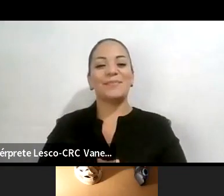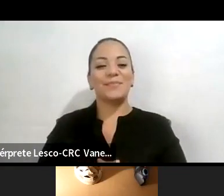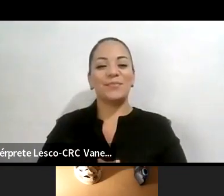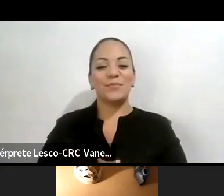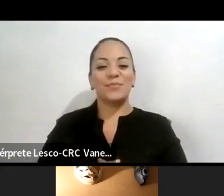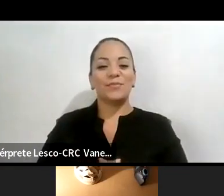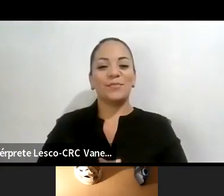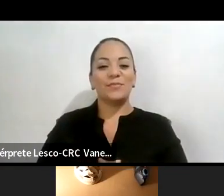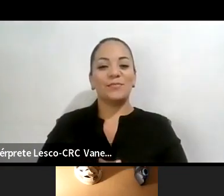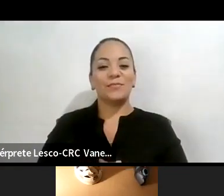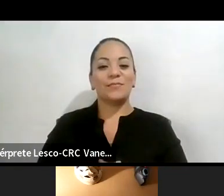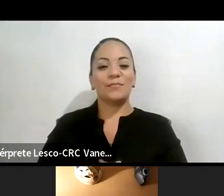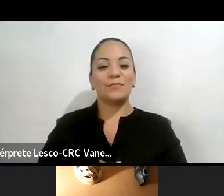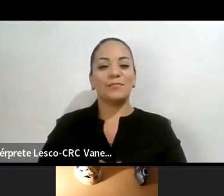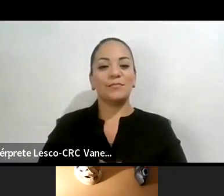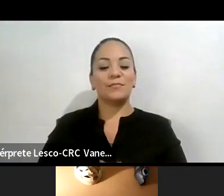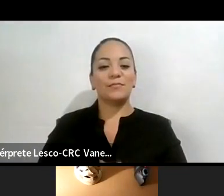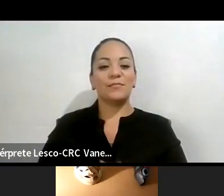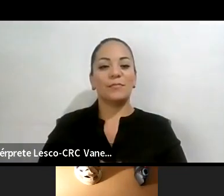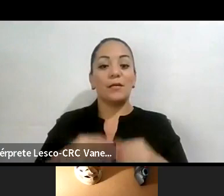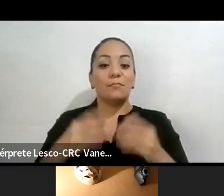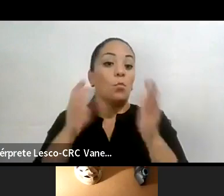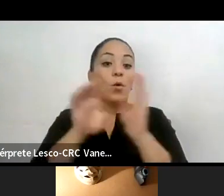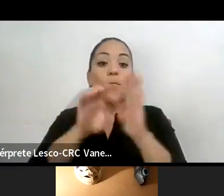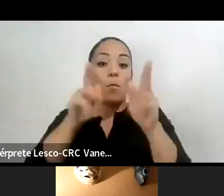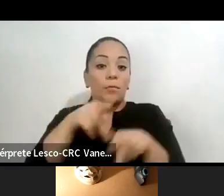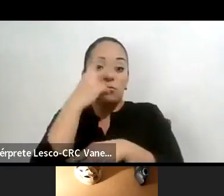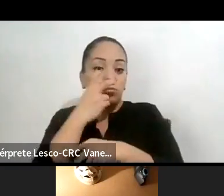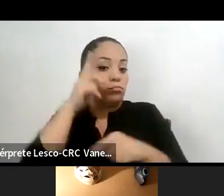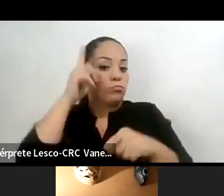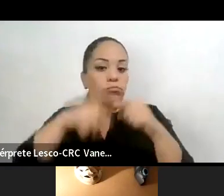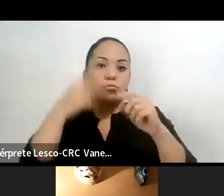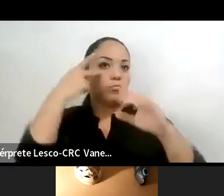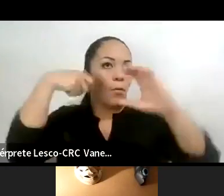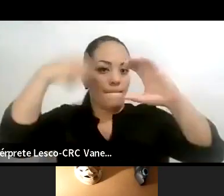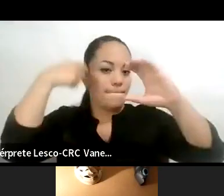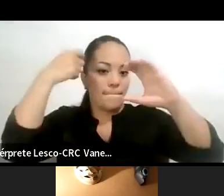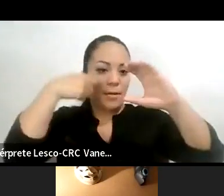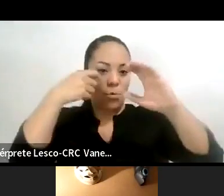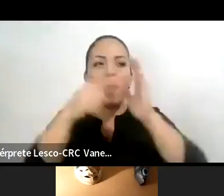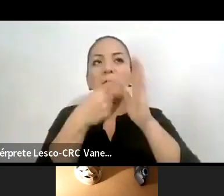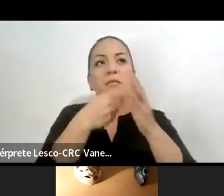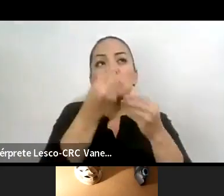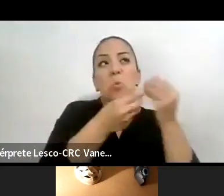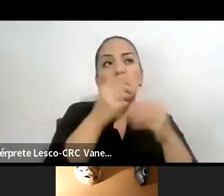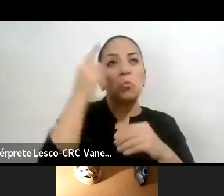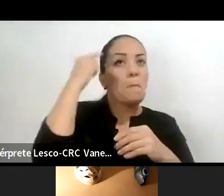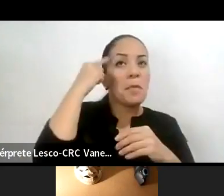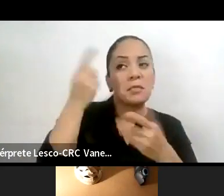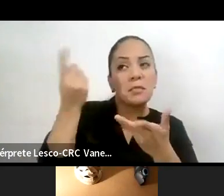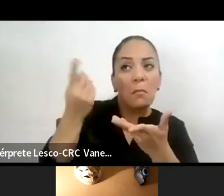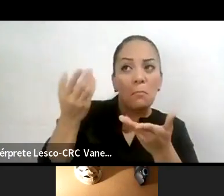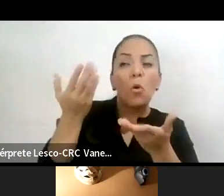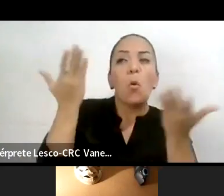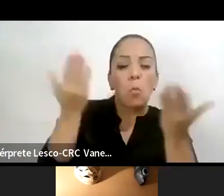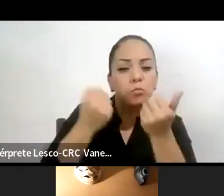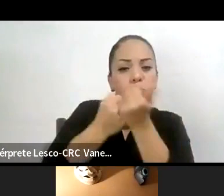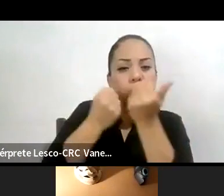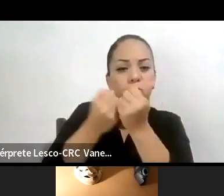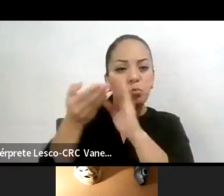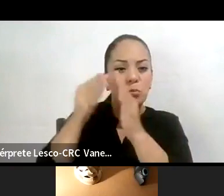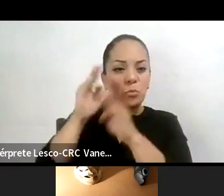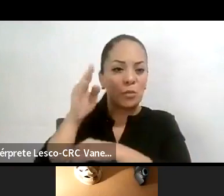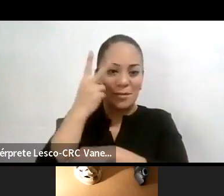Que no pueden tal vez ver una película, no está pensado ese producto para ellos, pero sí lo pueden